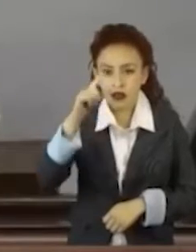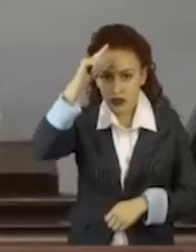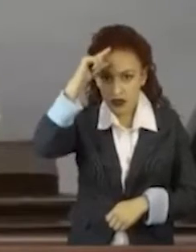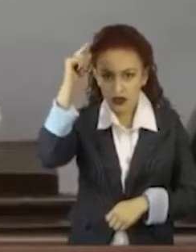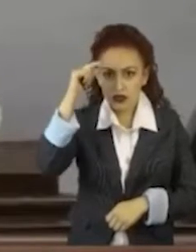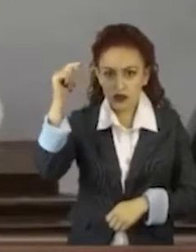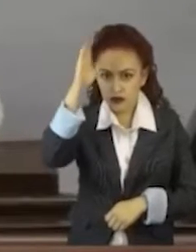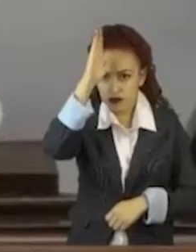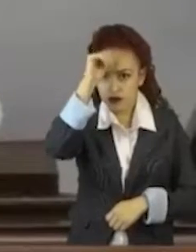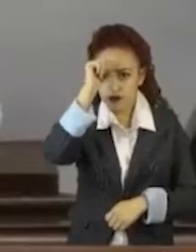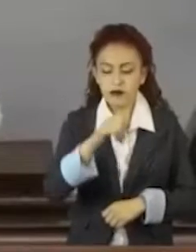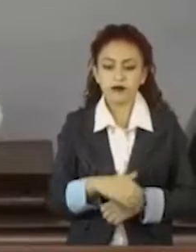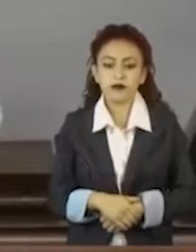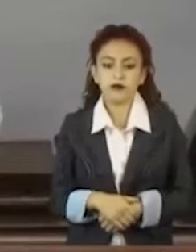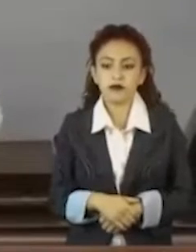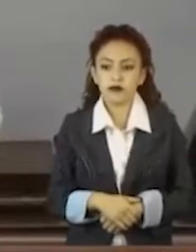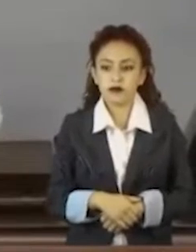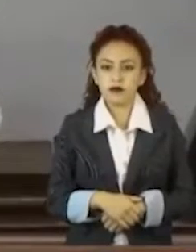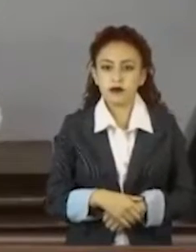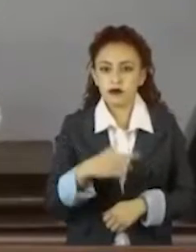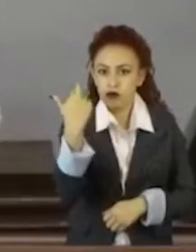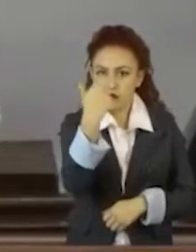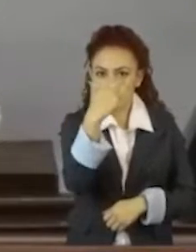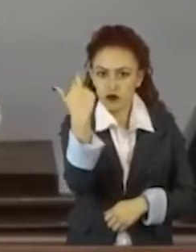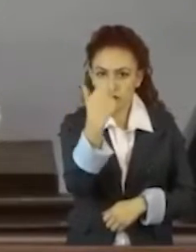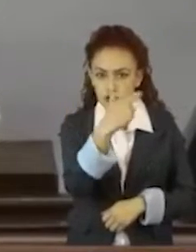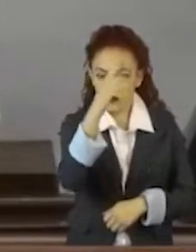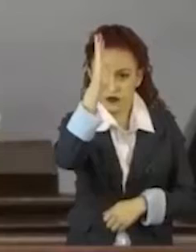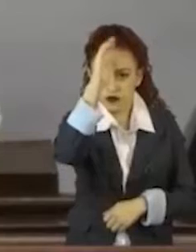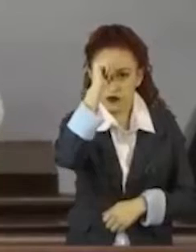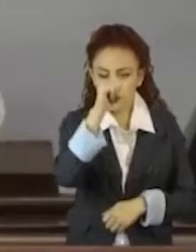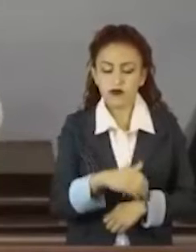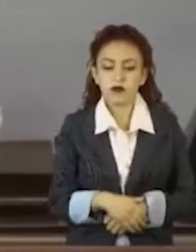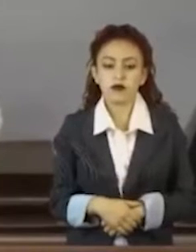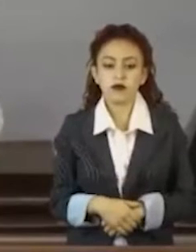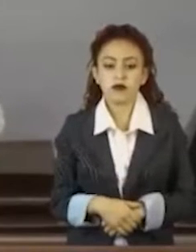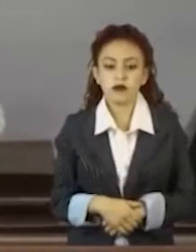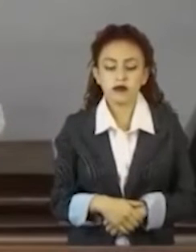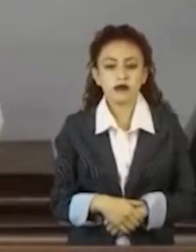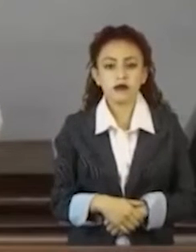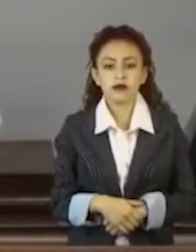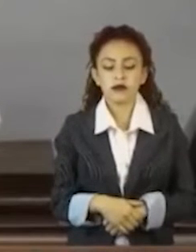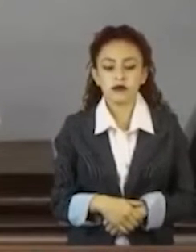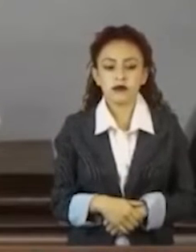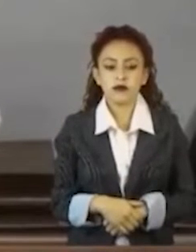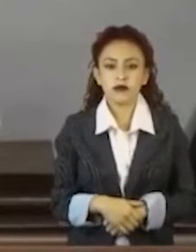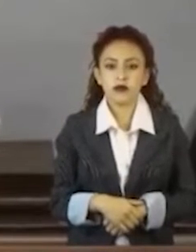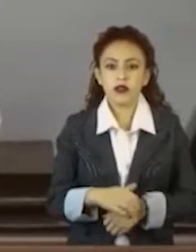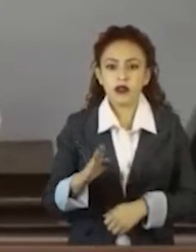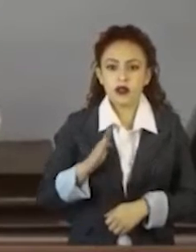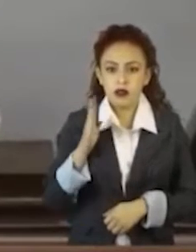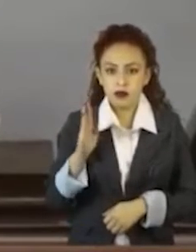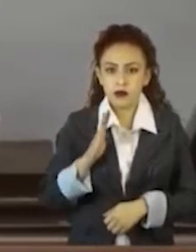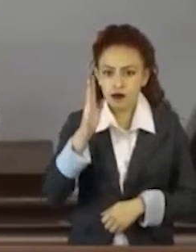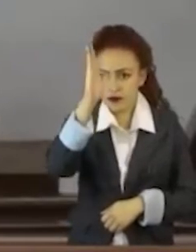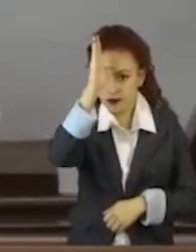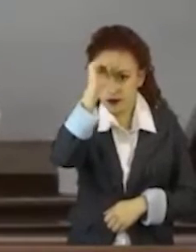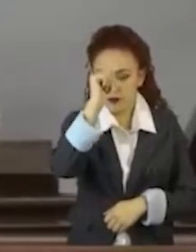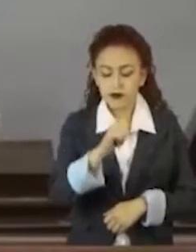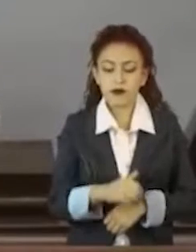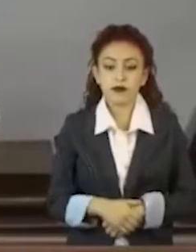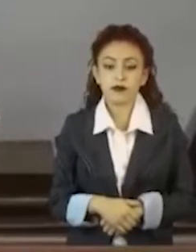Gabriela, a favor. Galindo Pedraza J. Reyes, a favor. Hurtado Marín Ana Belinda, a